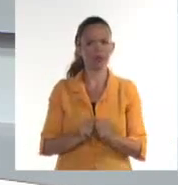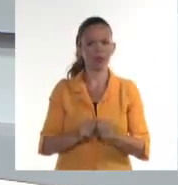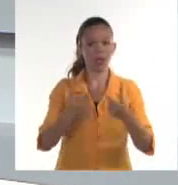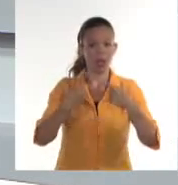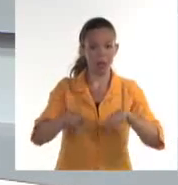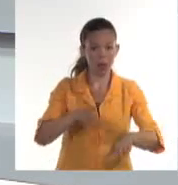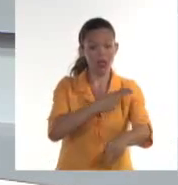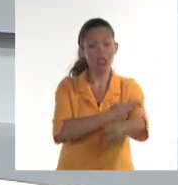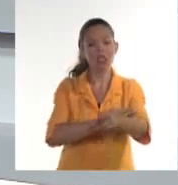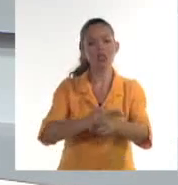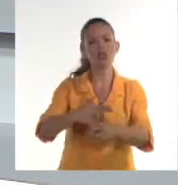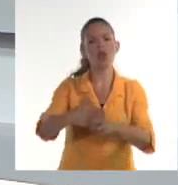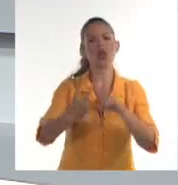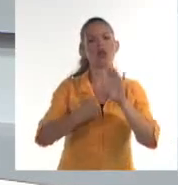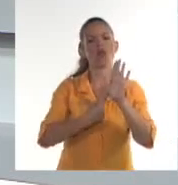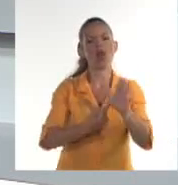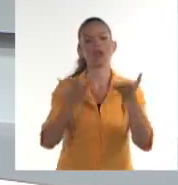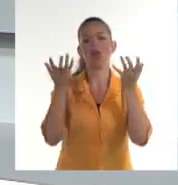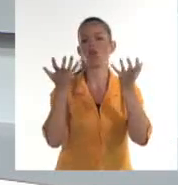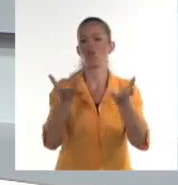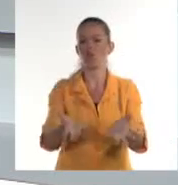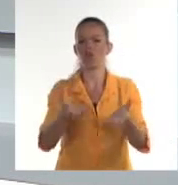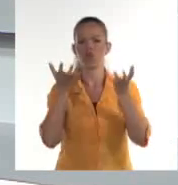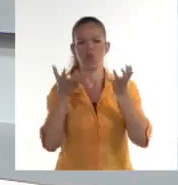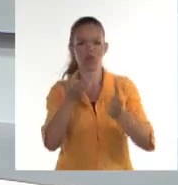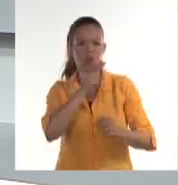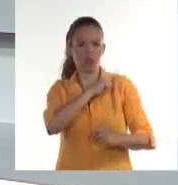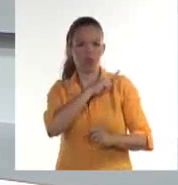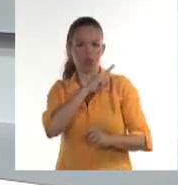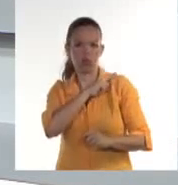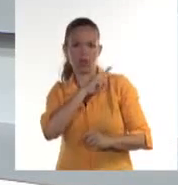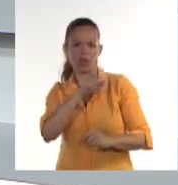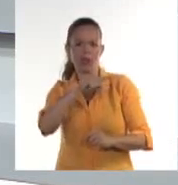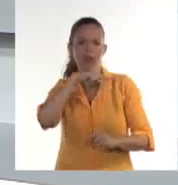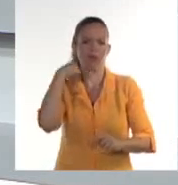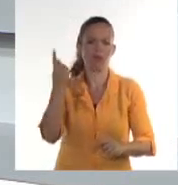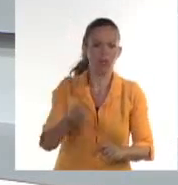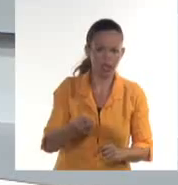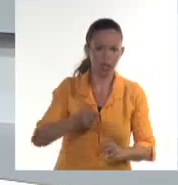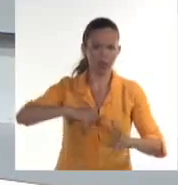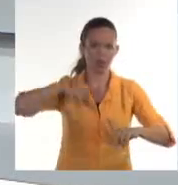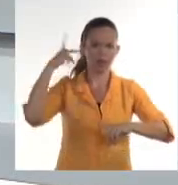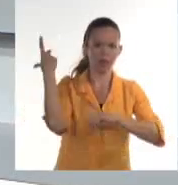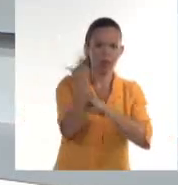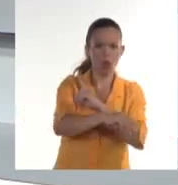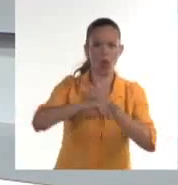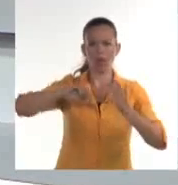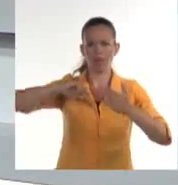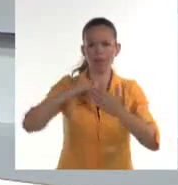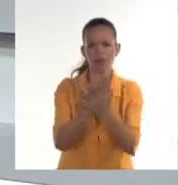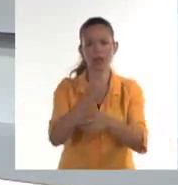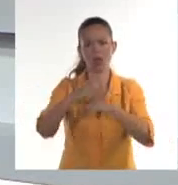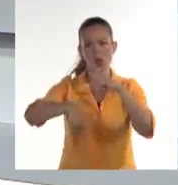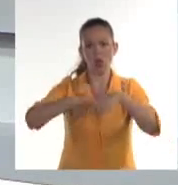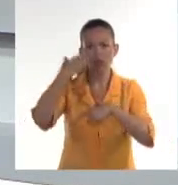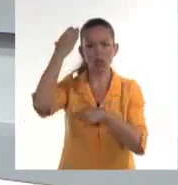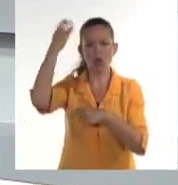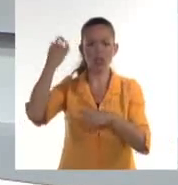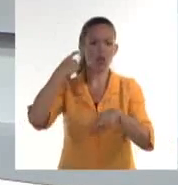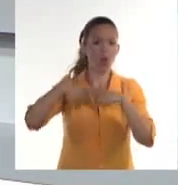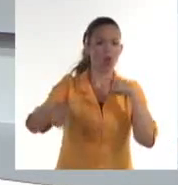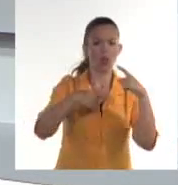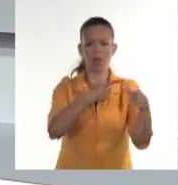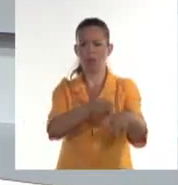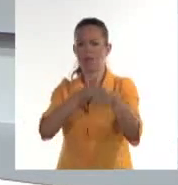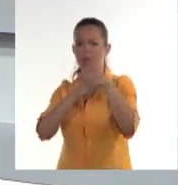demuestra, porque muchas figuras de gobierno han caído, golpe de Estado, renuncia, ya vimos que incluso hasta asesinato, y la cosa va a peor. La